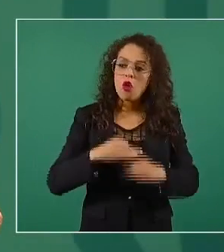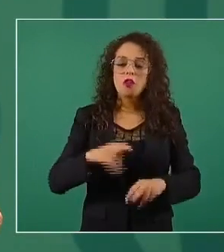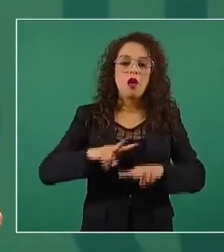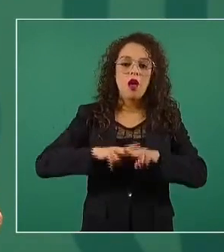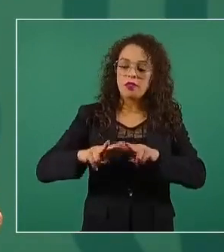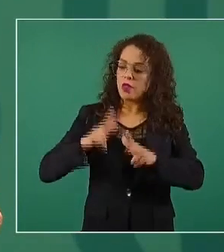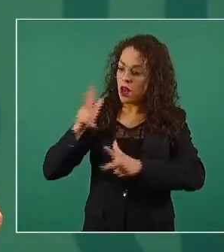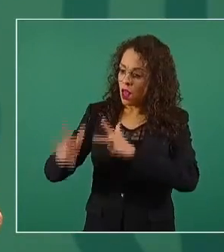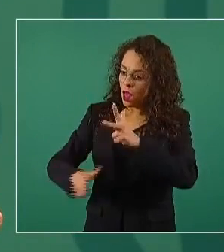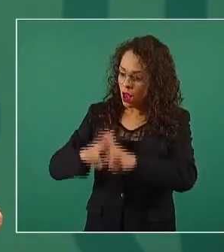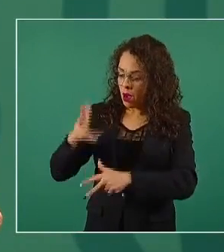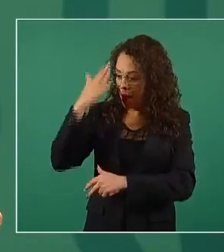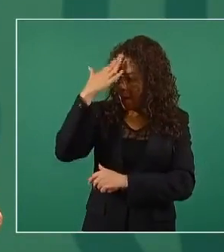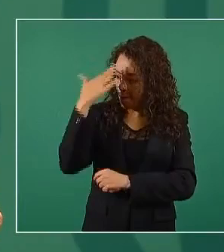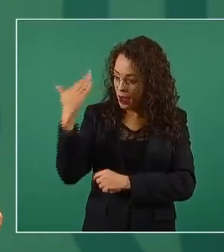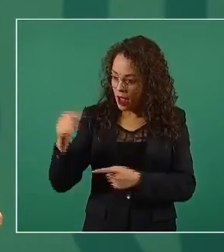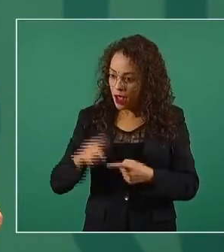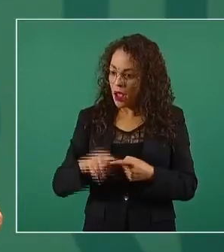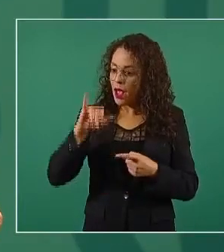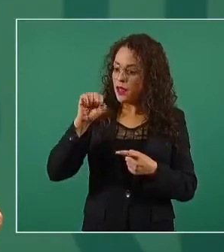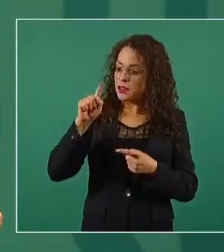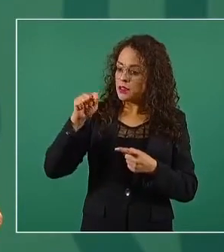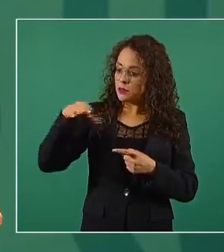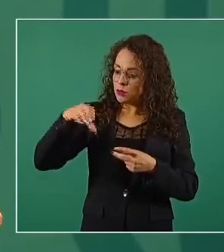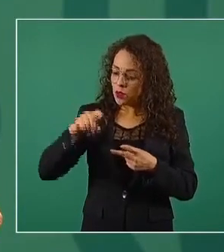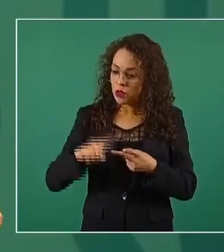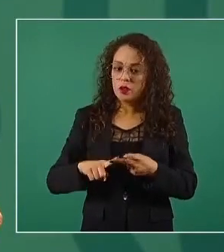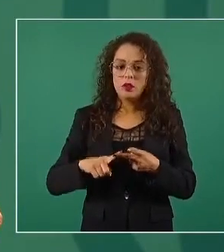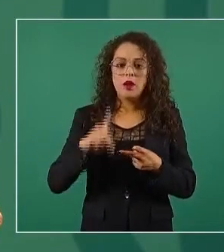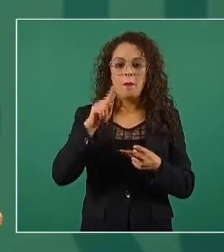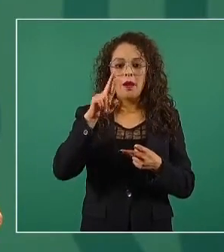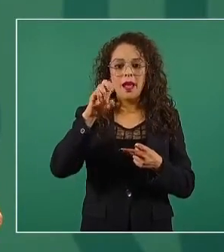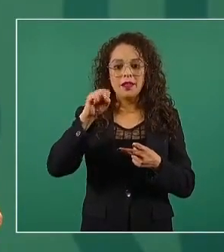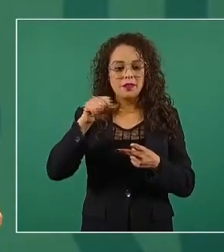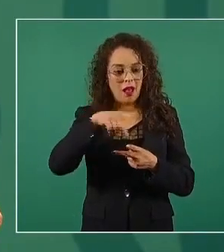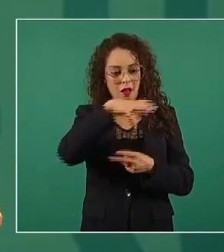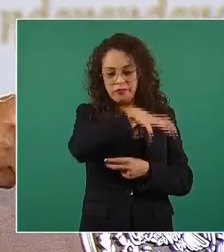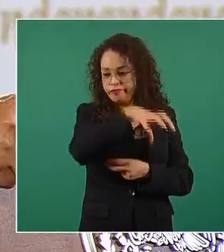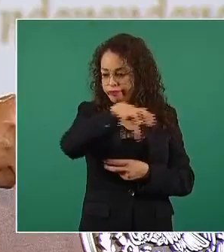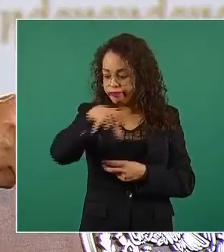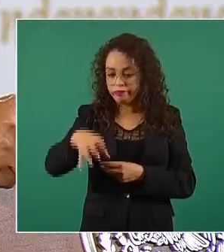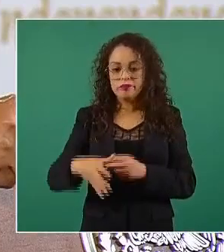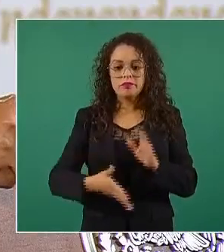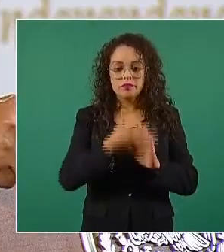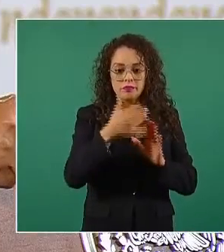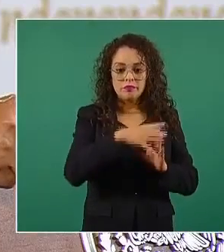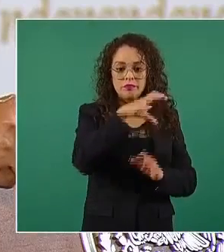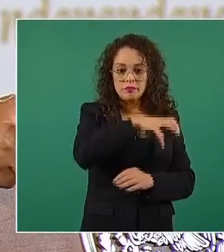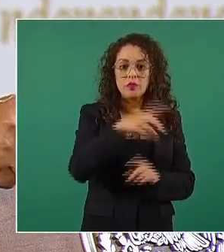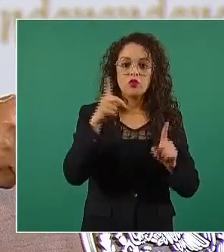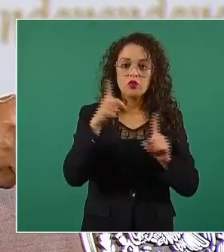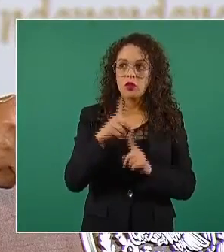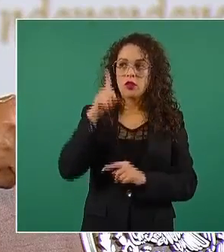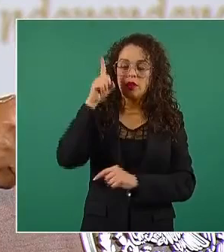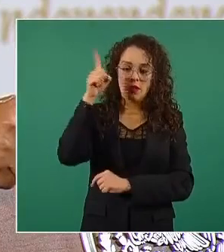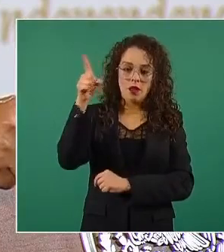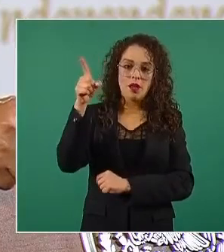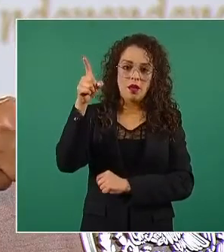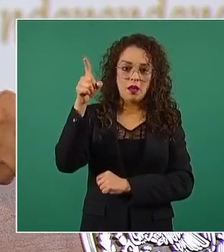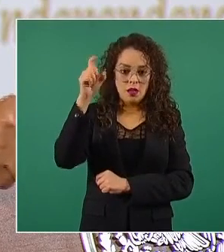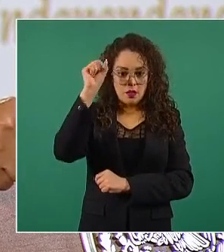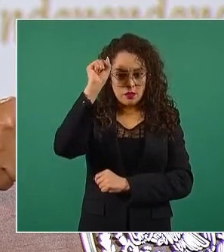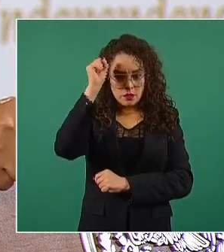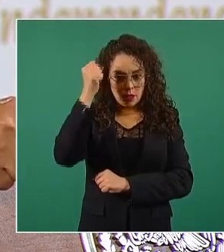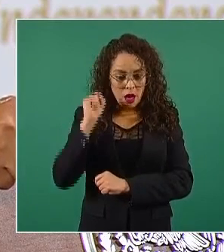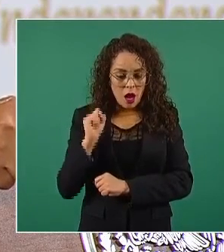el Istmo, las presas que estamos construyendo en Sinaloa,